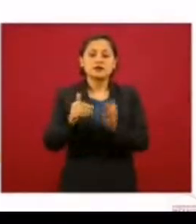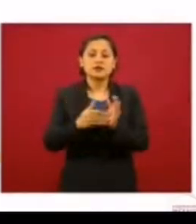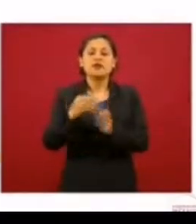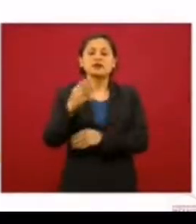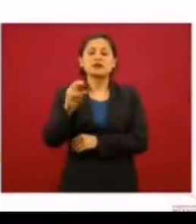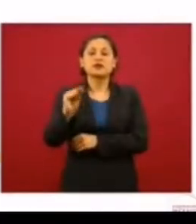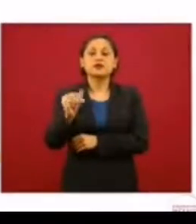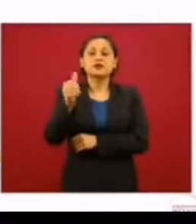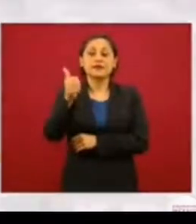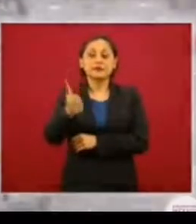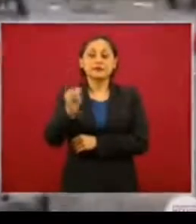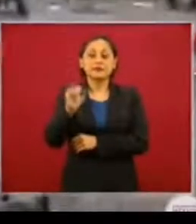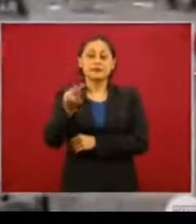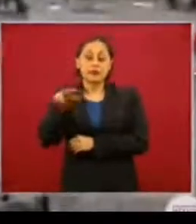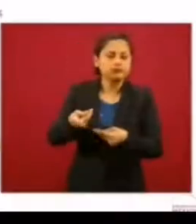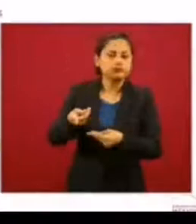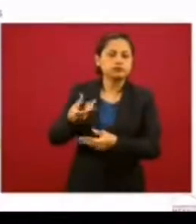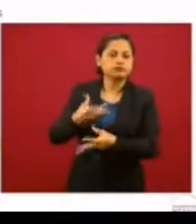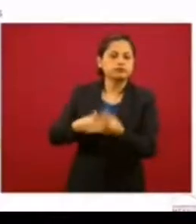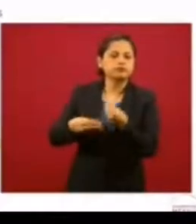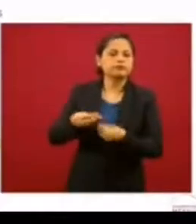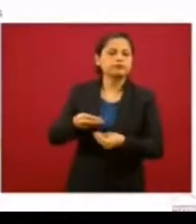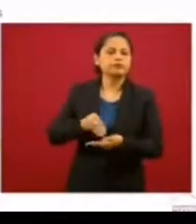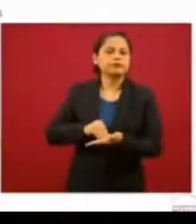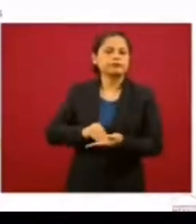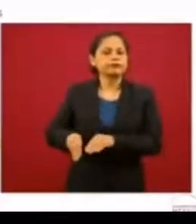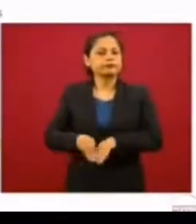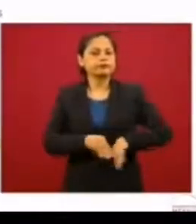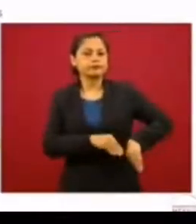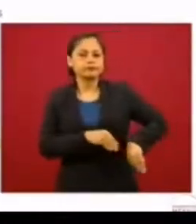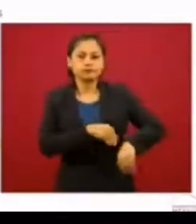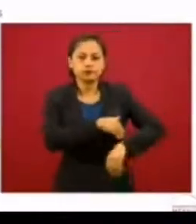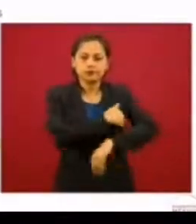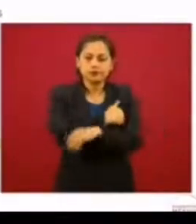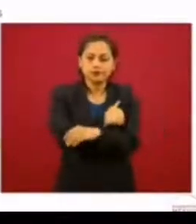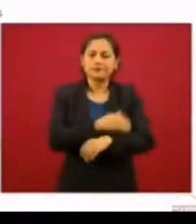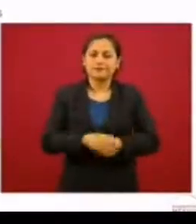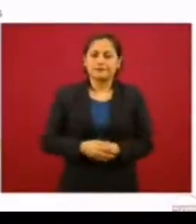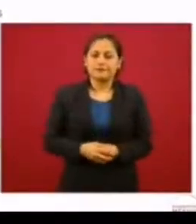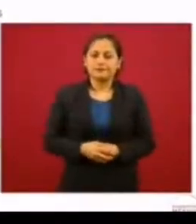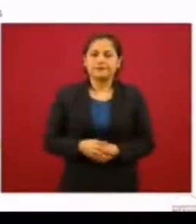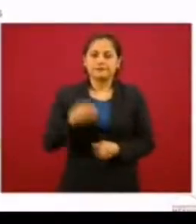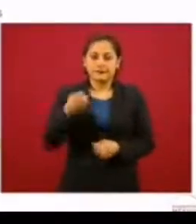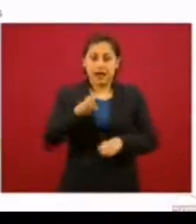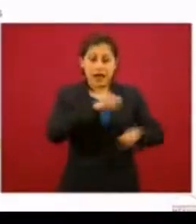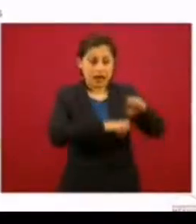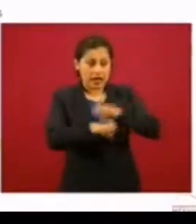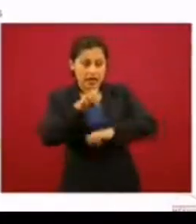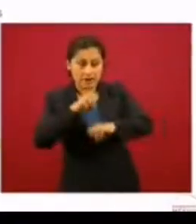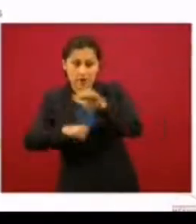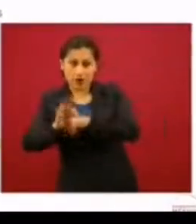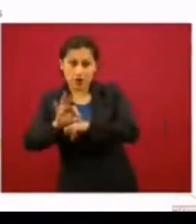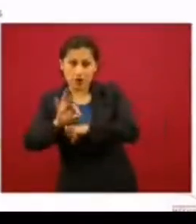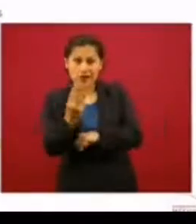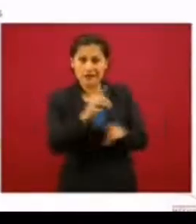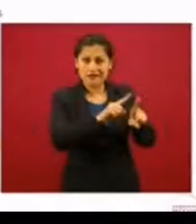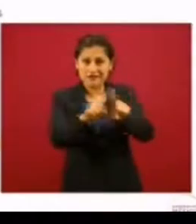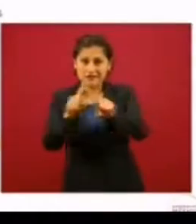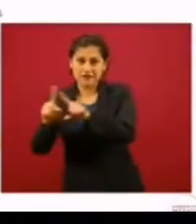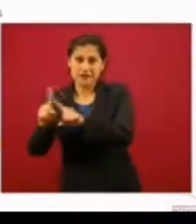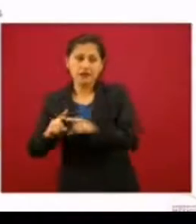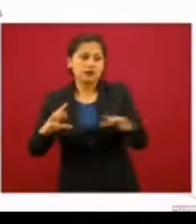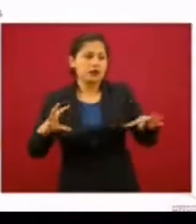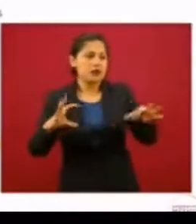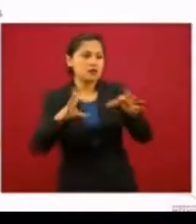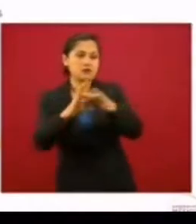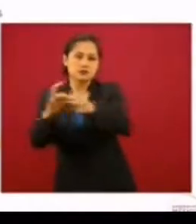millones de iva todas estas empresas se relacionan entre sí comparten personas